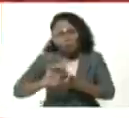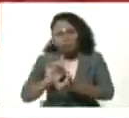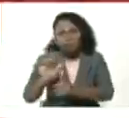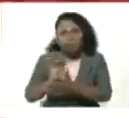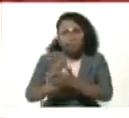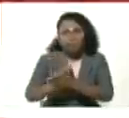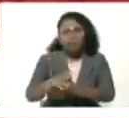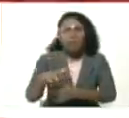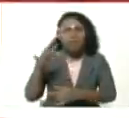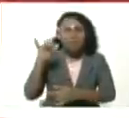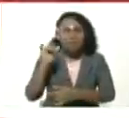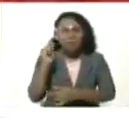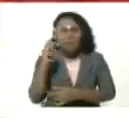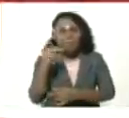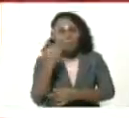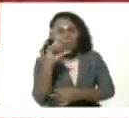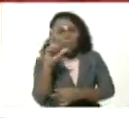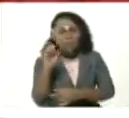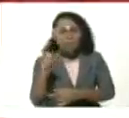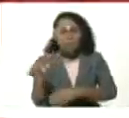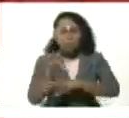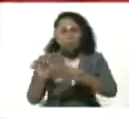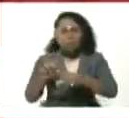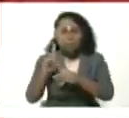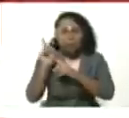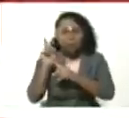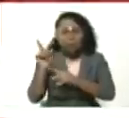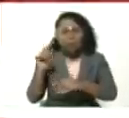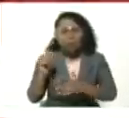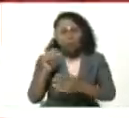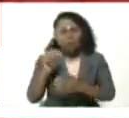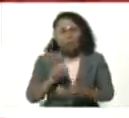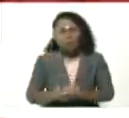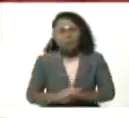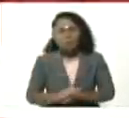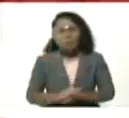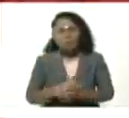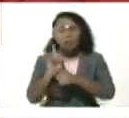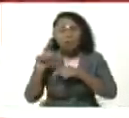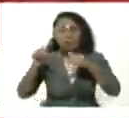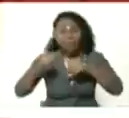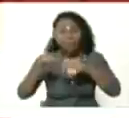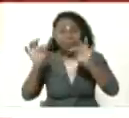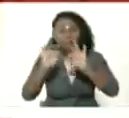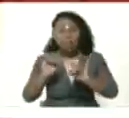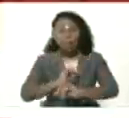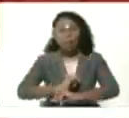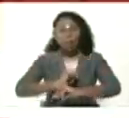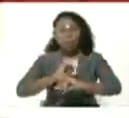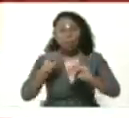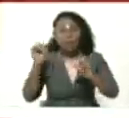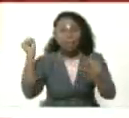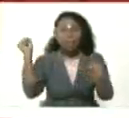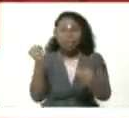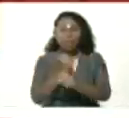Yamilet Mirabal es nuestra candidata del municipio de Atre. Bueno, de esta manera concluimos un trabajo